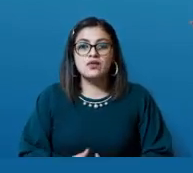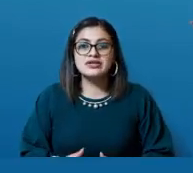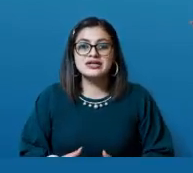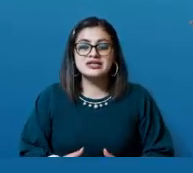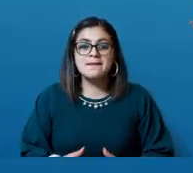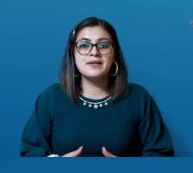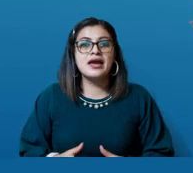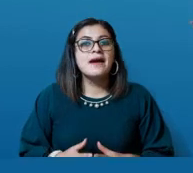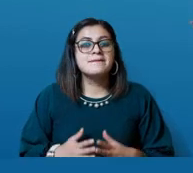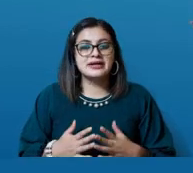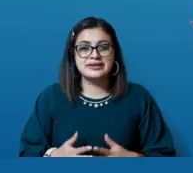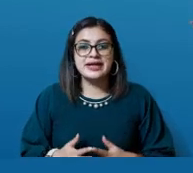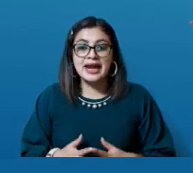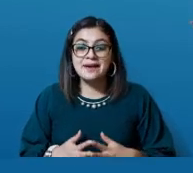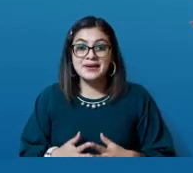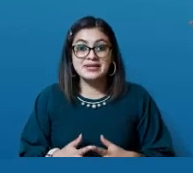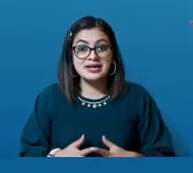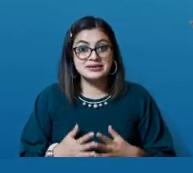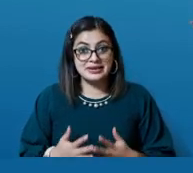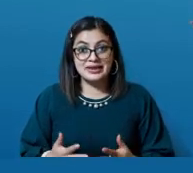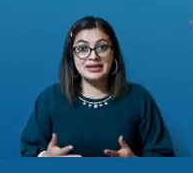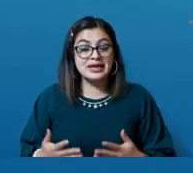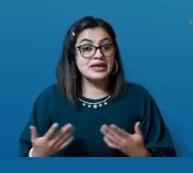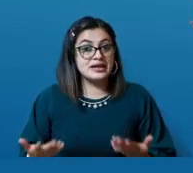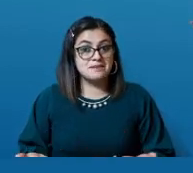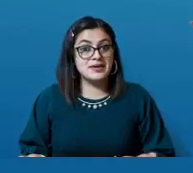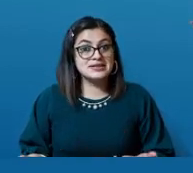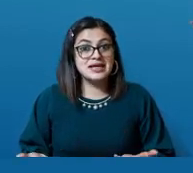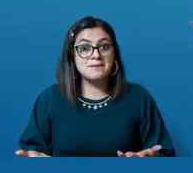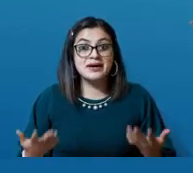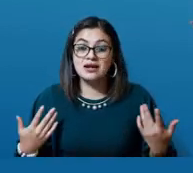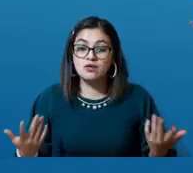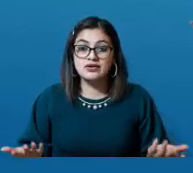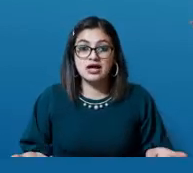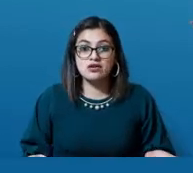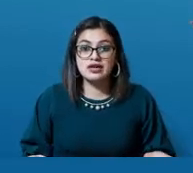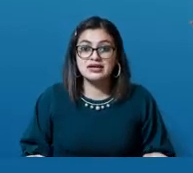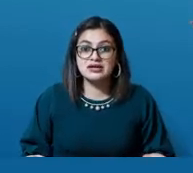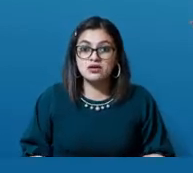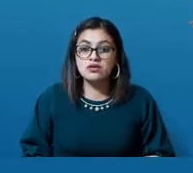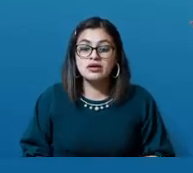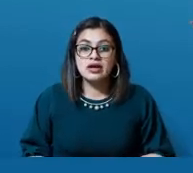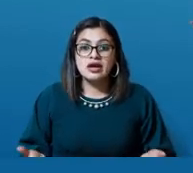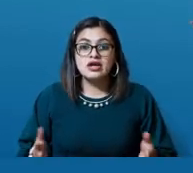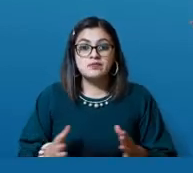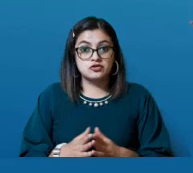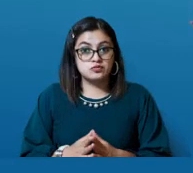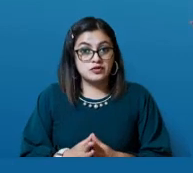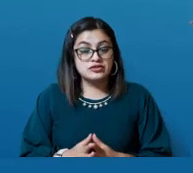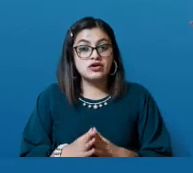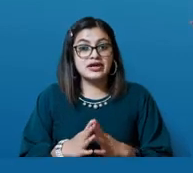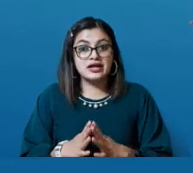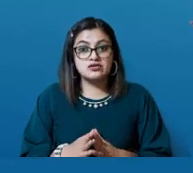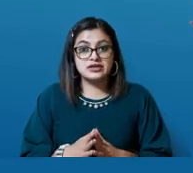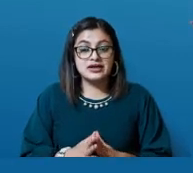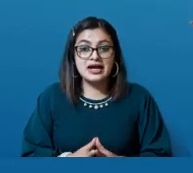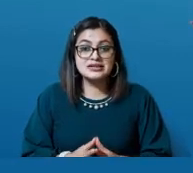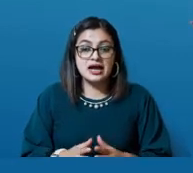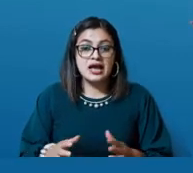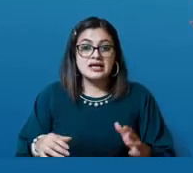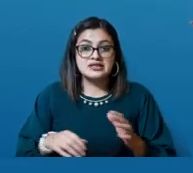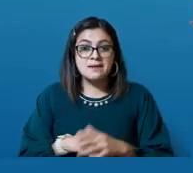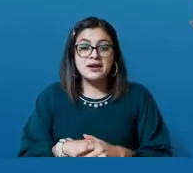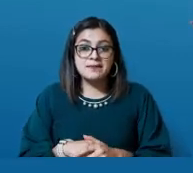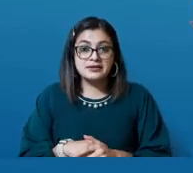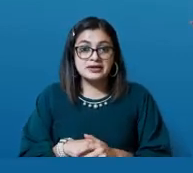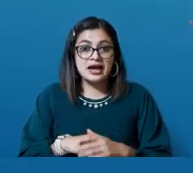Y recuerda siempre practicar las medidas de higiene y limpieza para el cuidado de la salud y por supuesto quedándose en